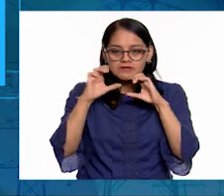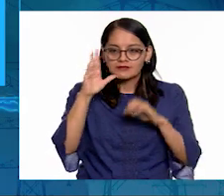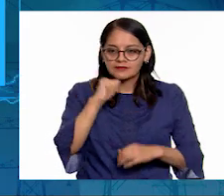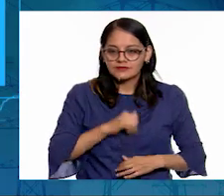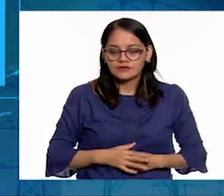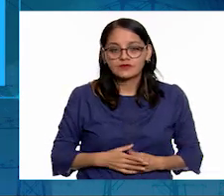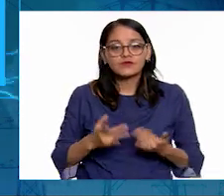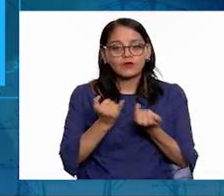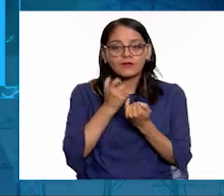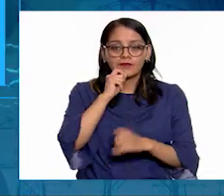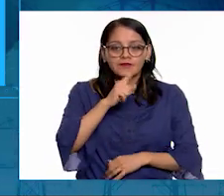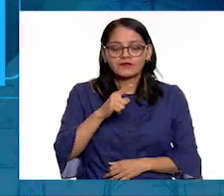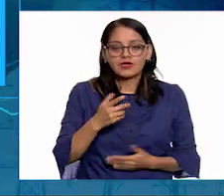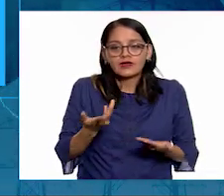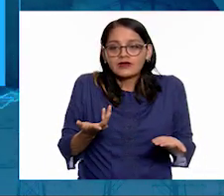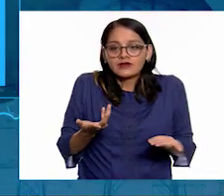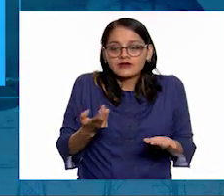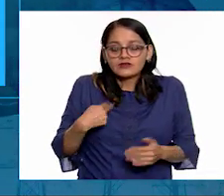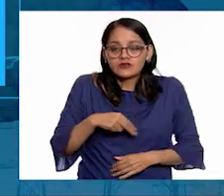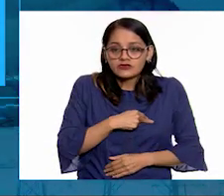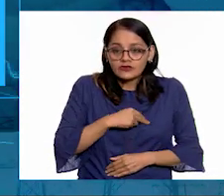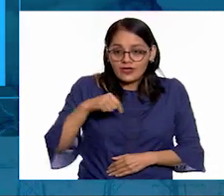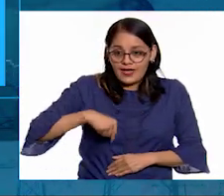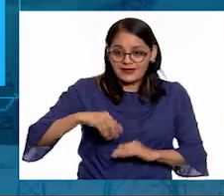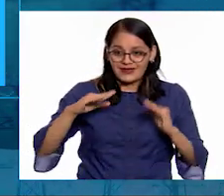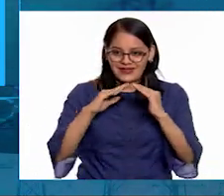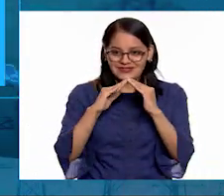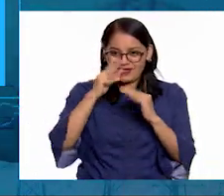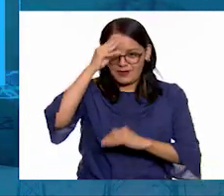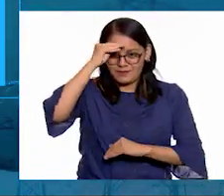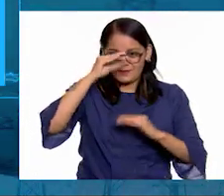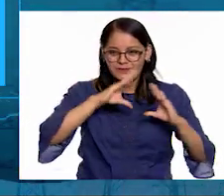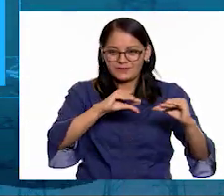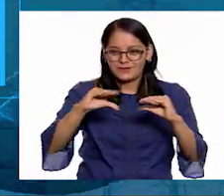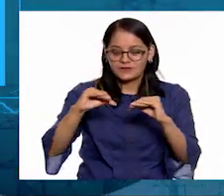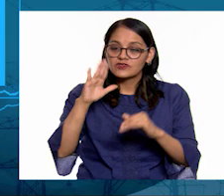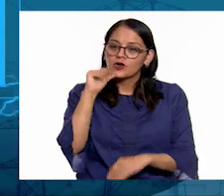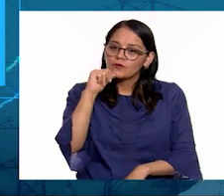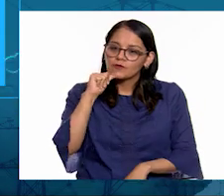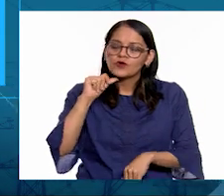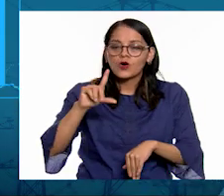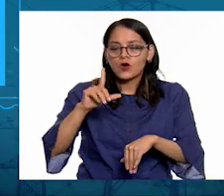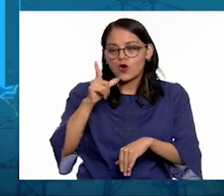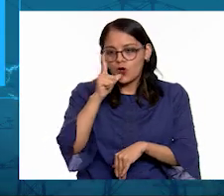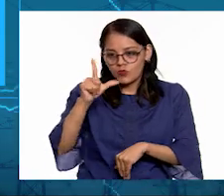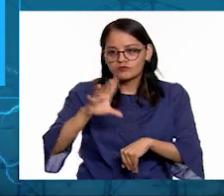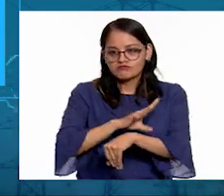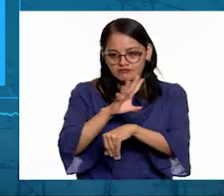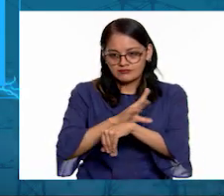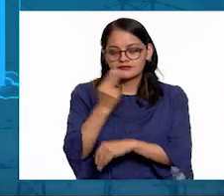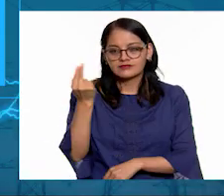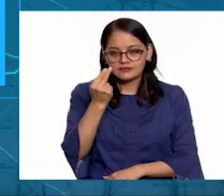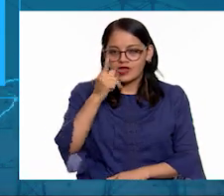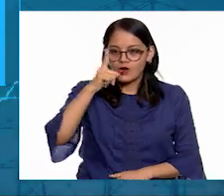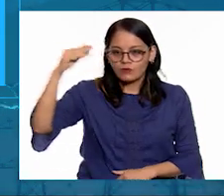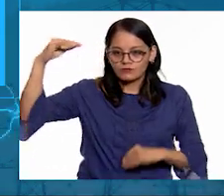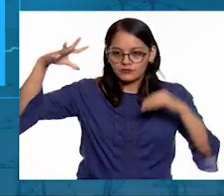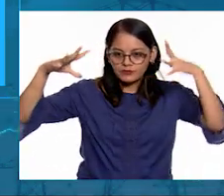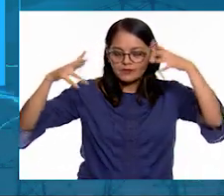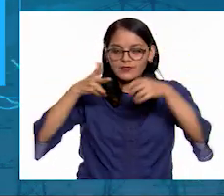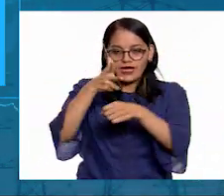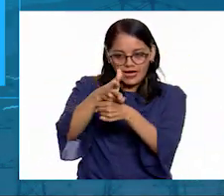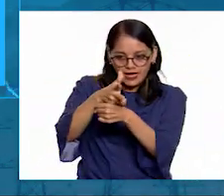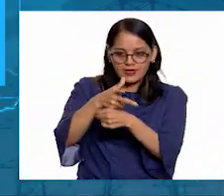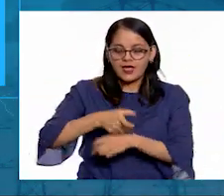claro, no podemos realizar el programa de Aprende en Casa porque necesitamos energía eléctrica para las luces, las cámaras,